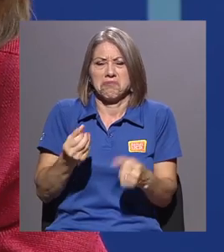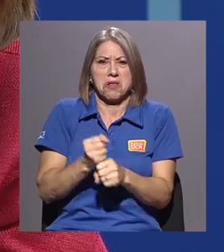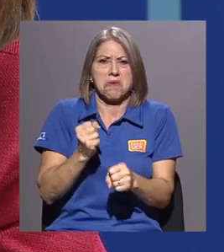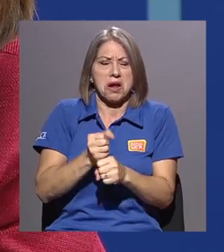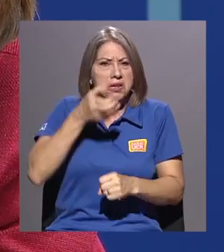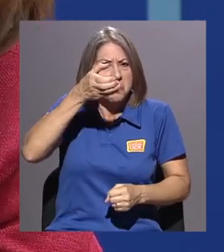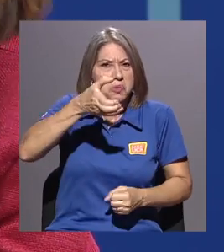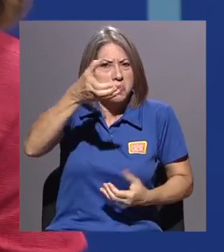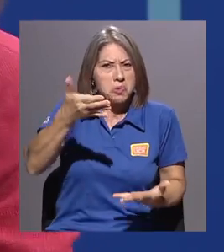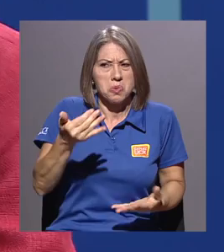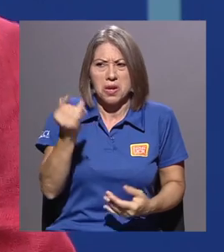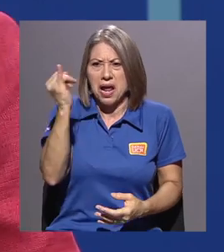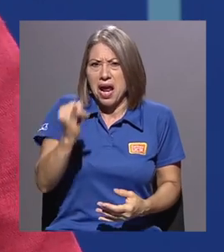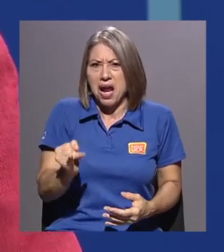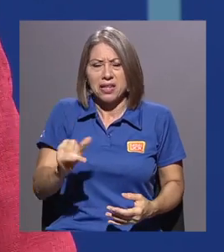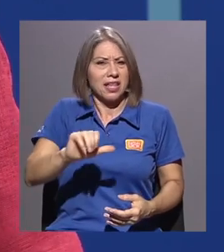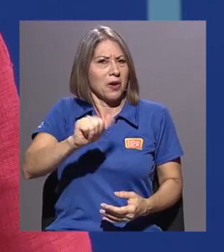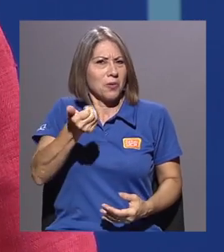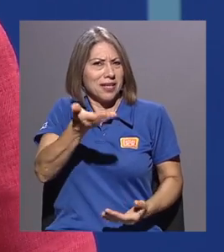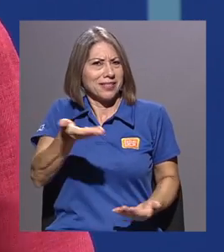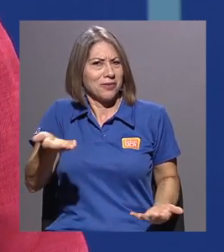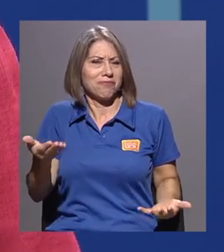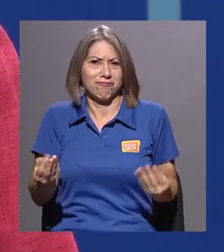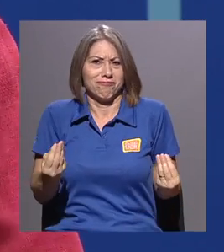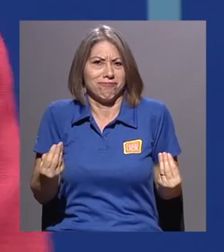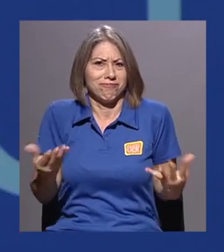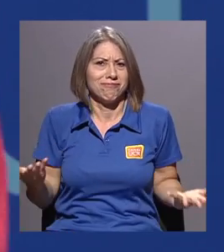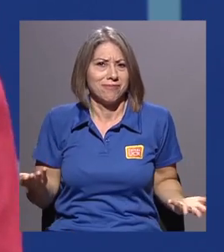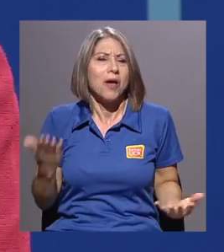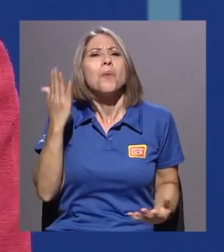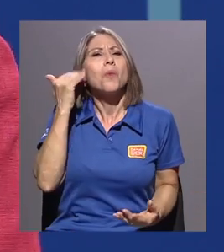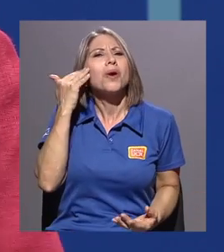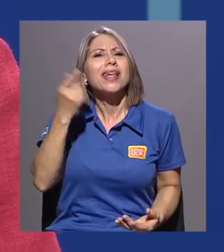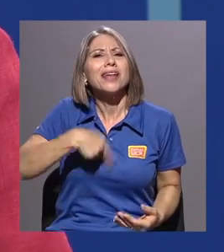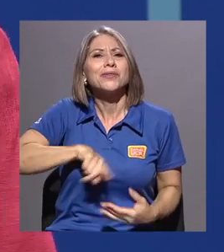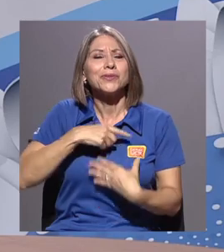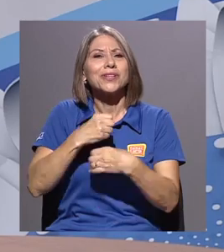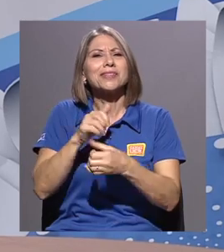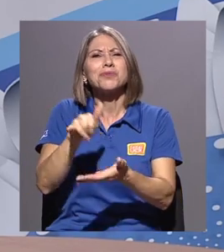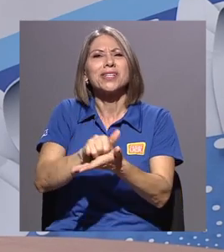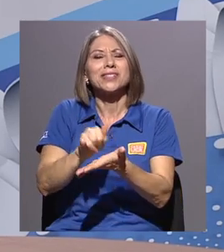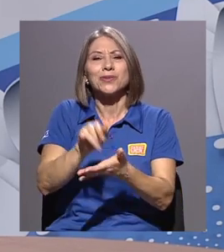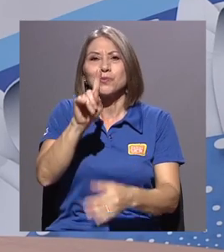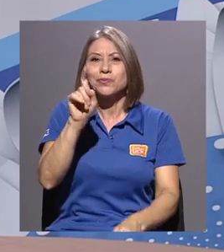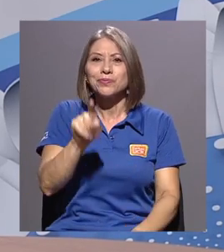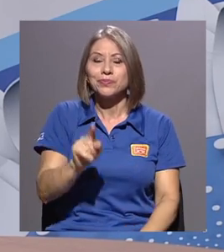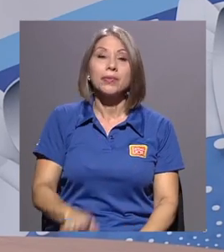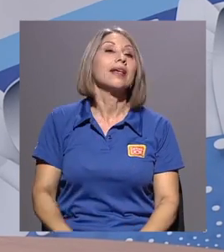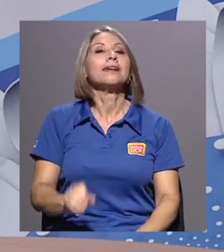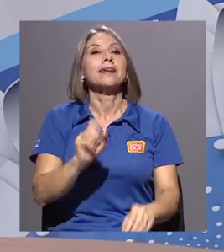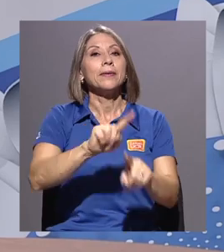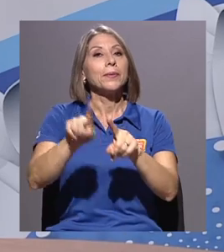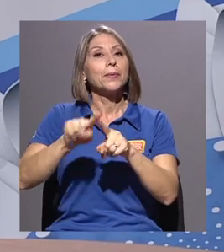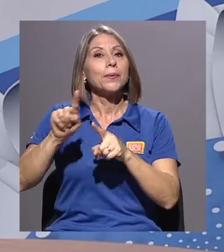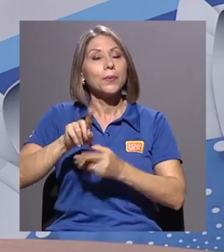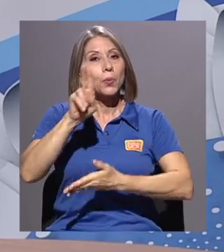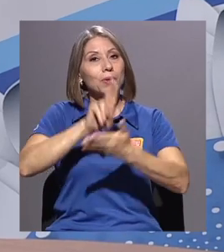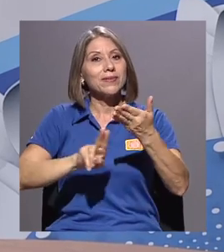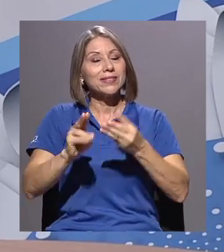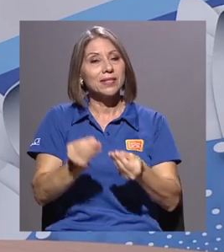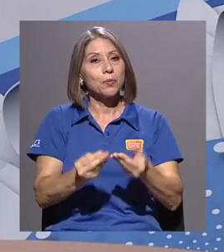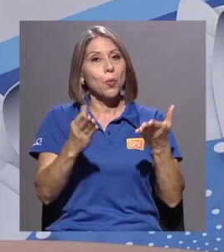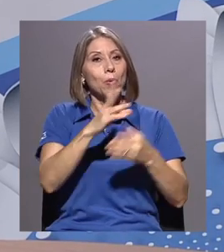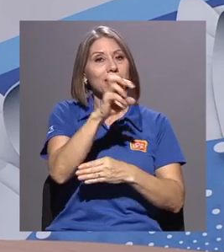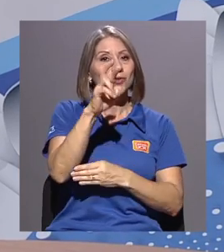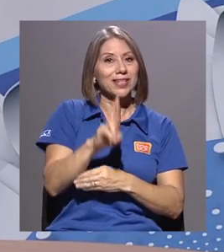arte y en otras expresiones de las artes. ¿Por qué lo hacemos? Las universidades públicas costarricenses